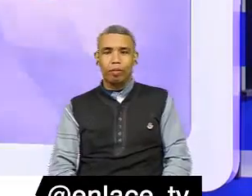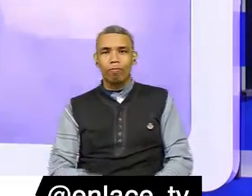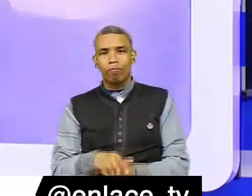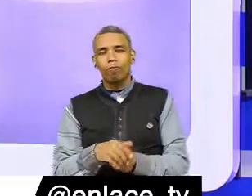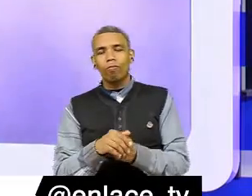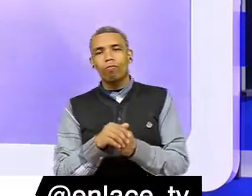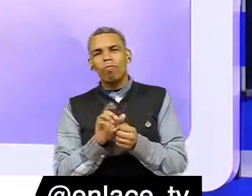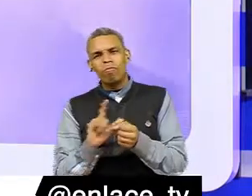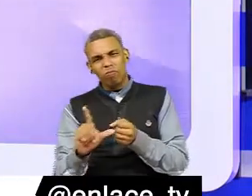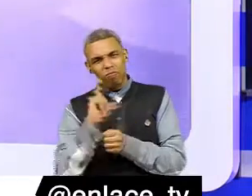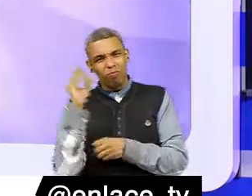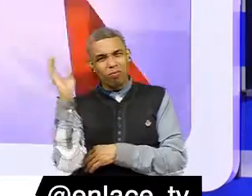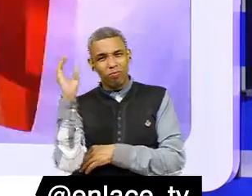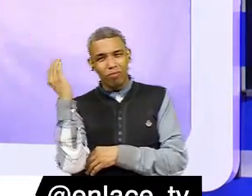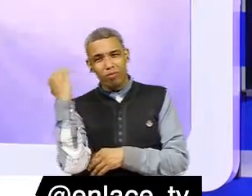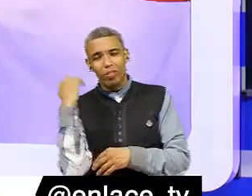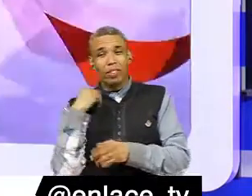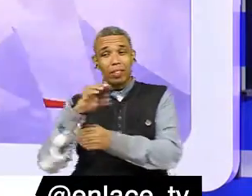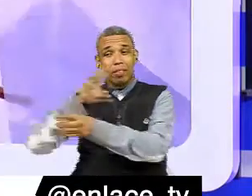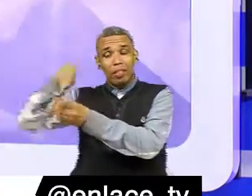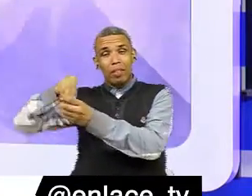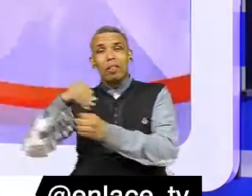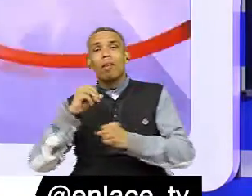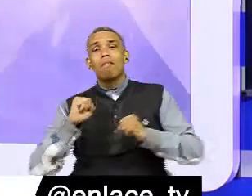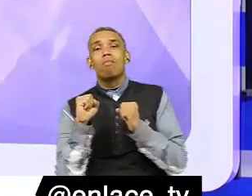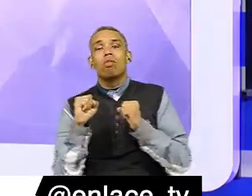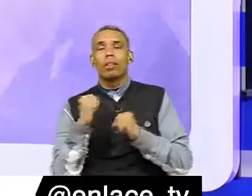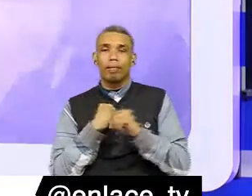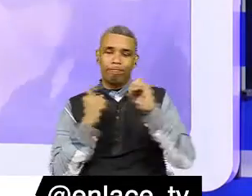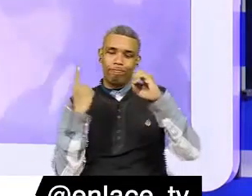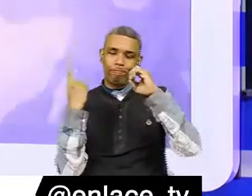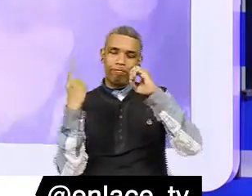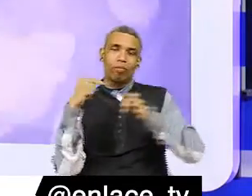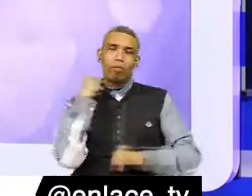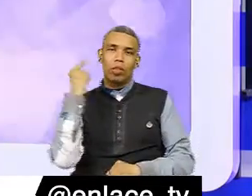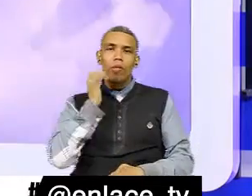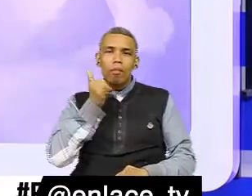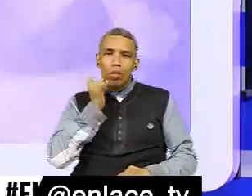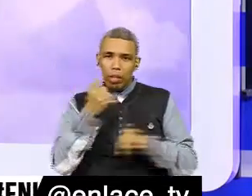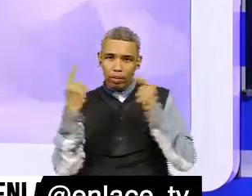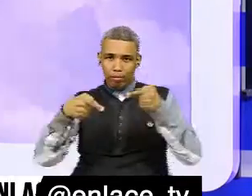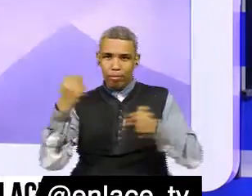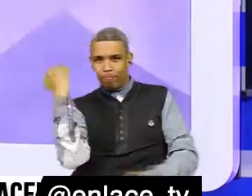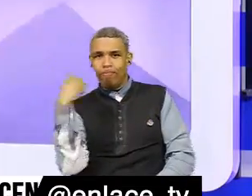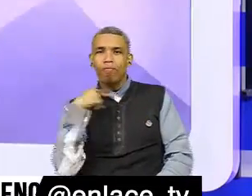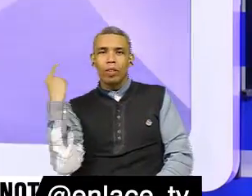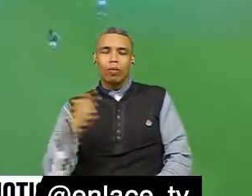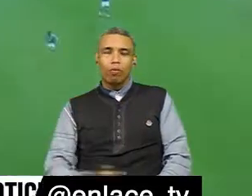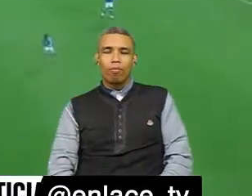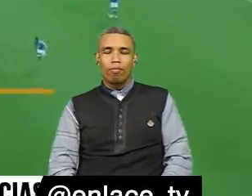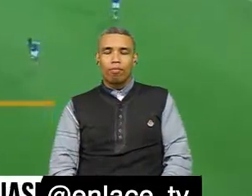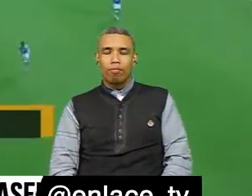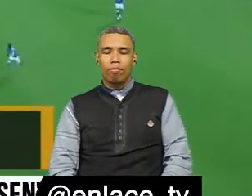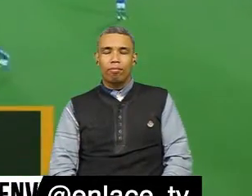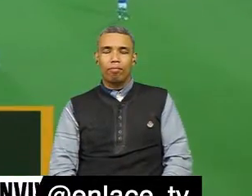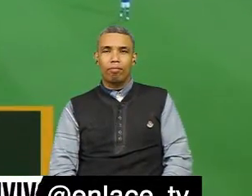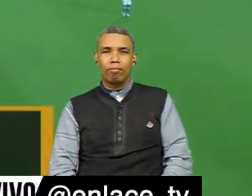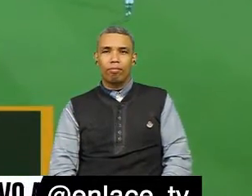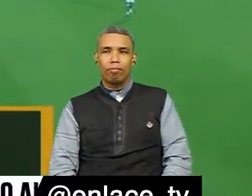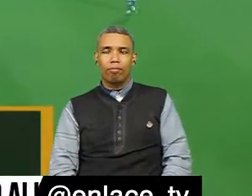a segundo semestre. Cayó en la capital de la República 1-0 frente al cuadro embajador. En el máximo escenario